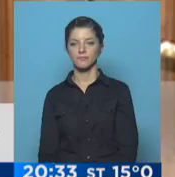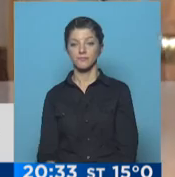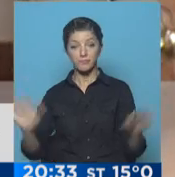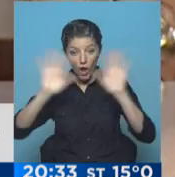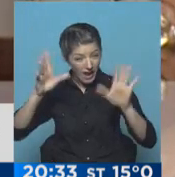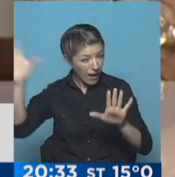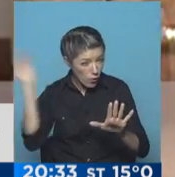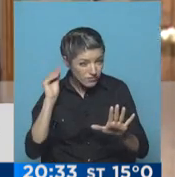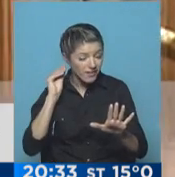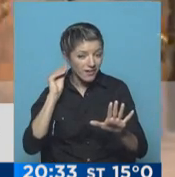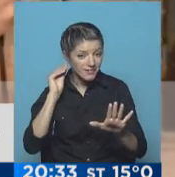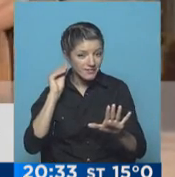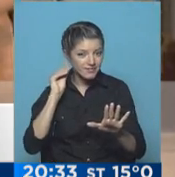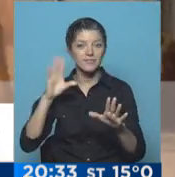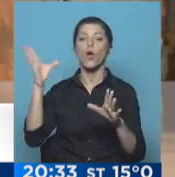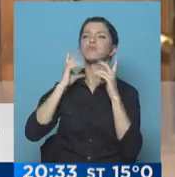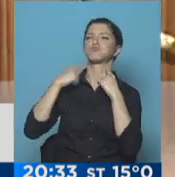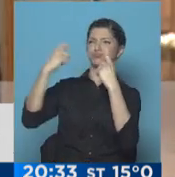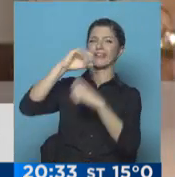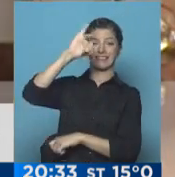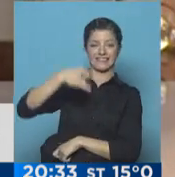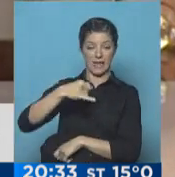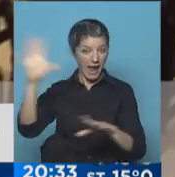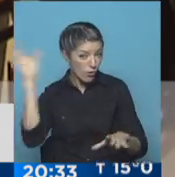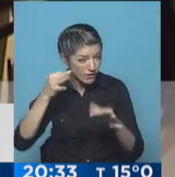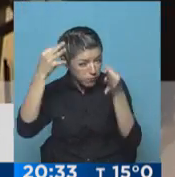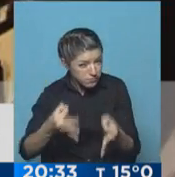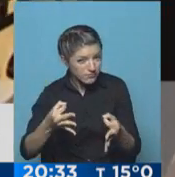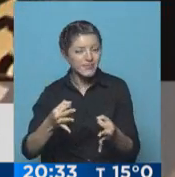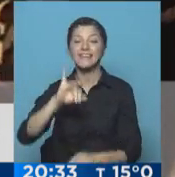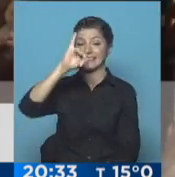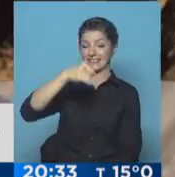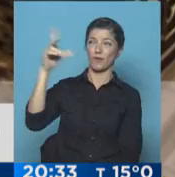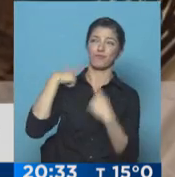Hola, ¿me escuchan? ¿Me escuchan bien?